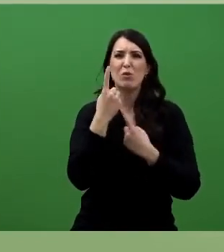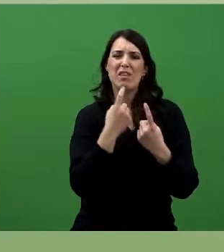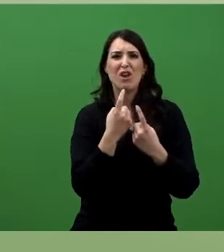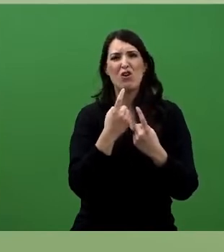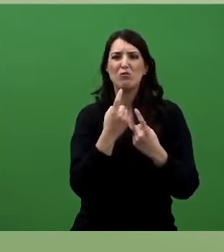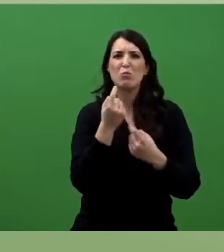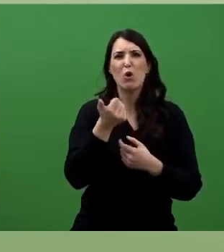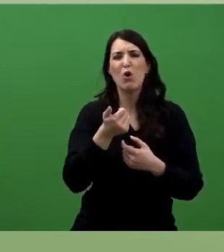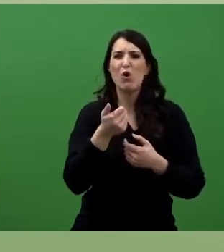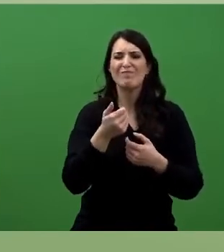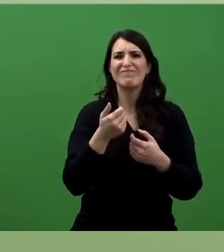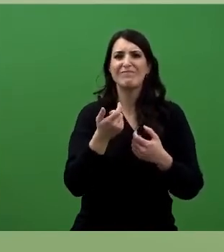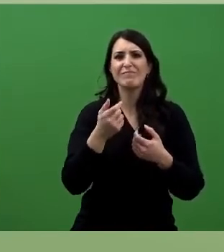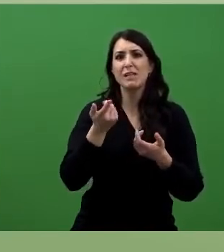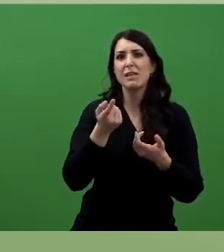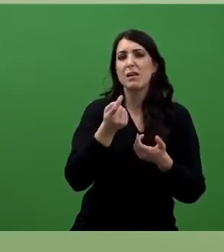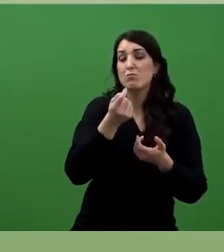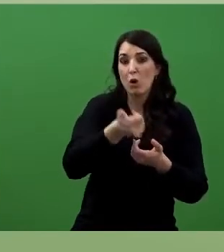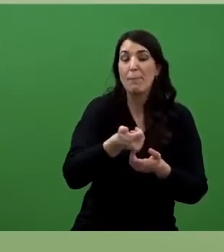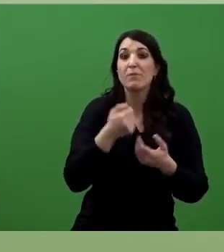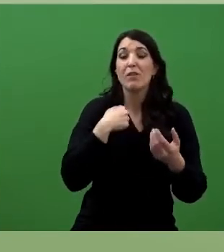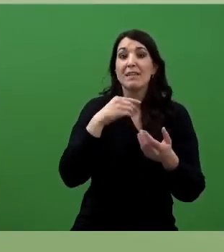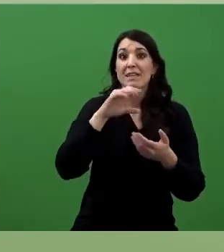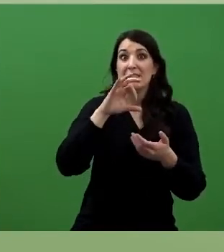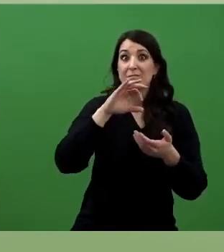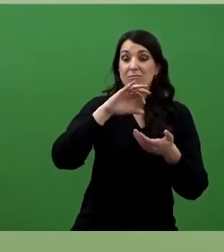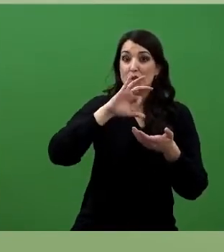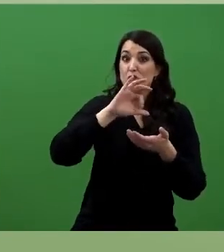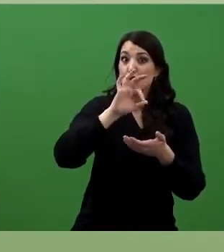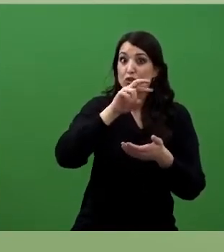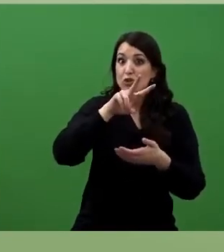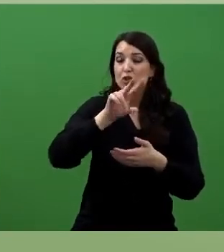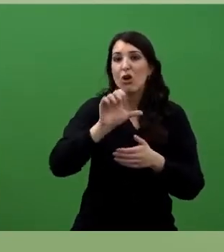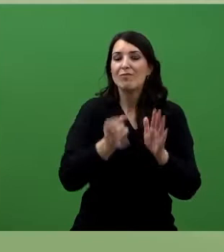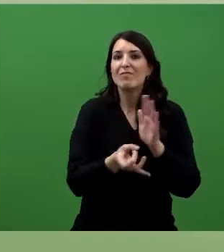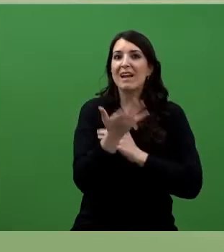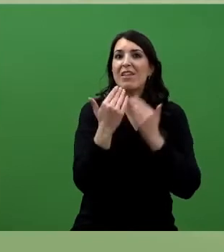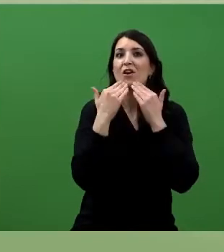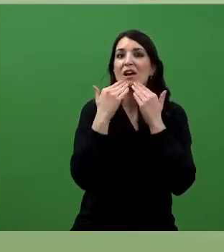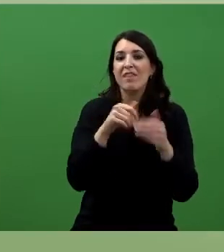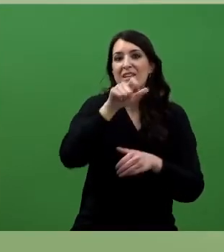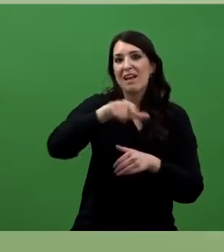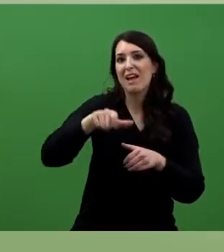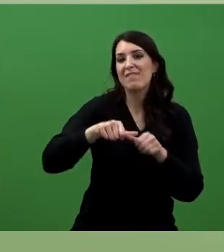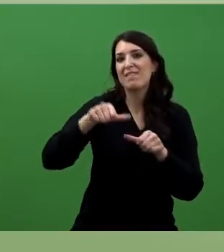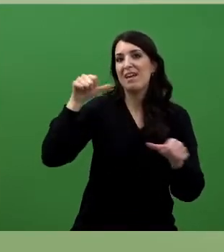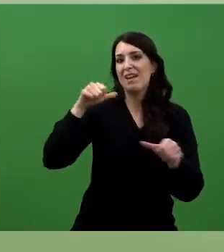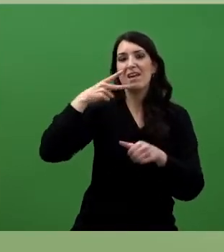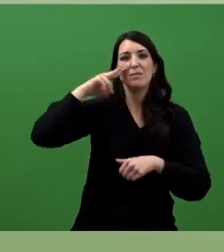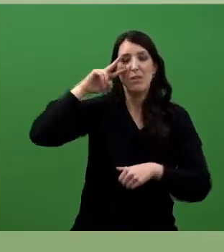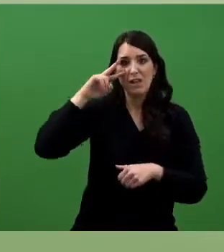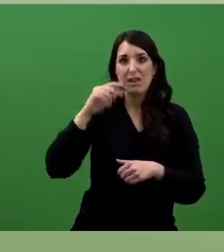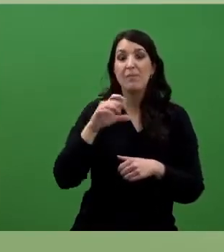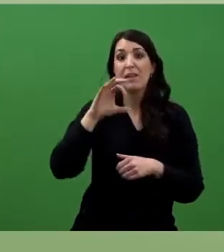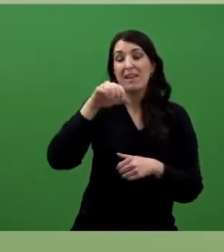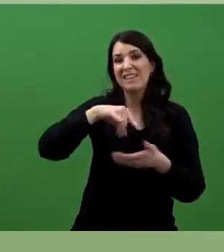Y creo que Solvardí no sería posible sin todo el background que hay detrás de muchos años de trabajo también, y que Solvardí